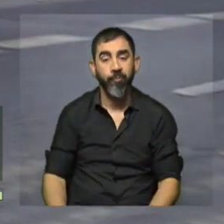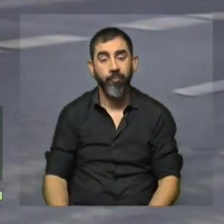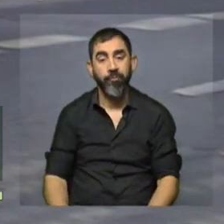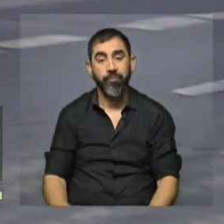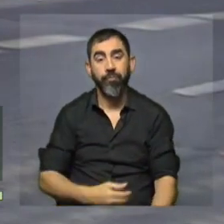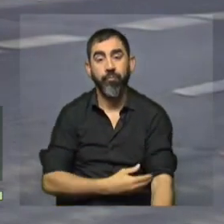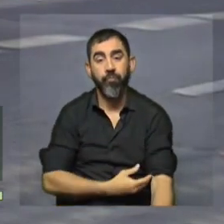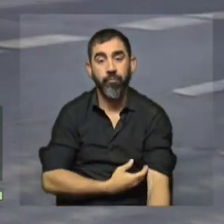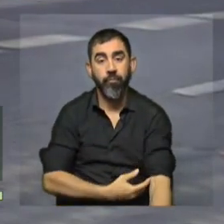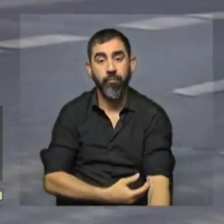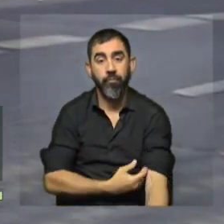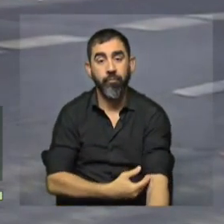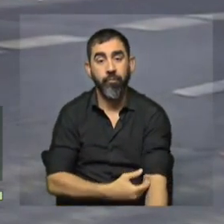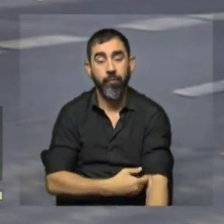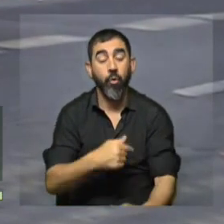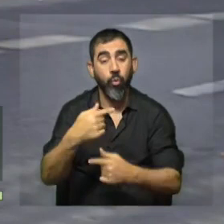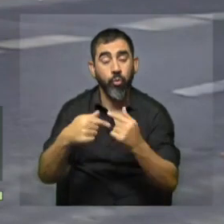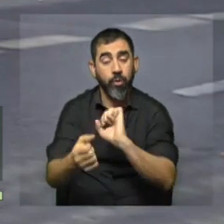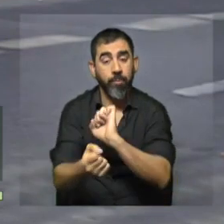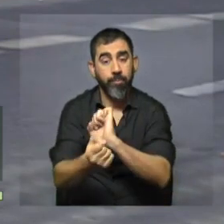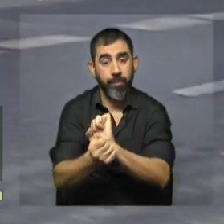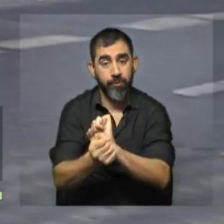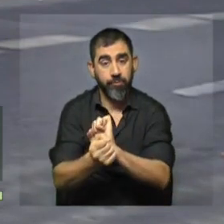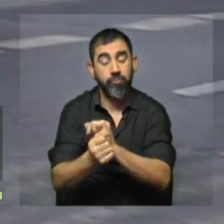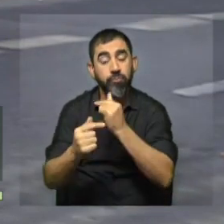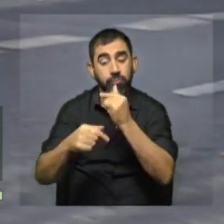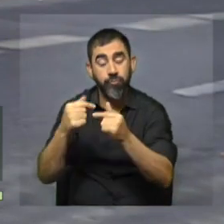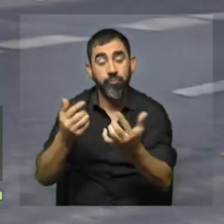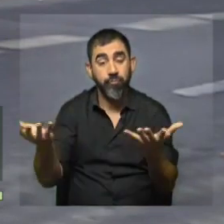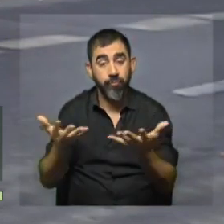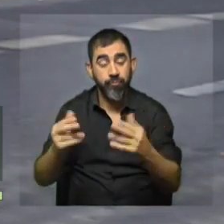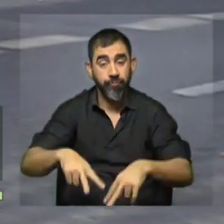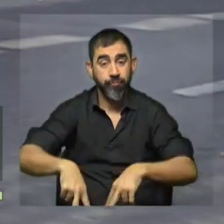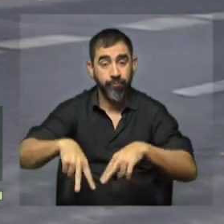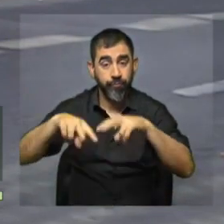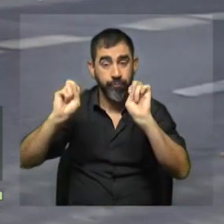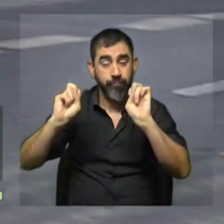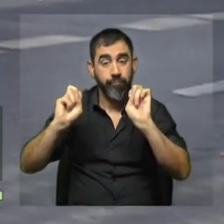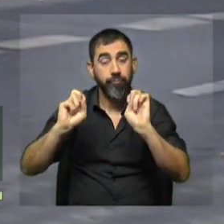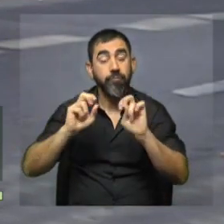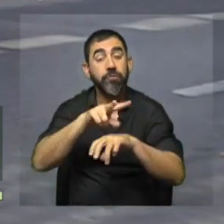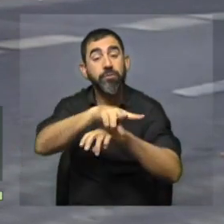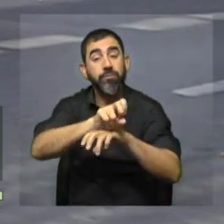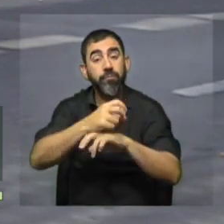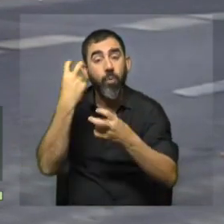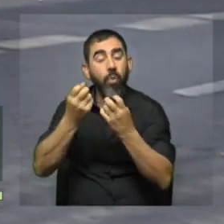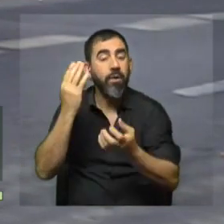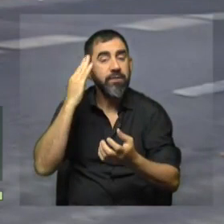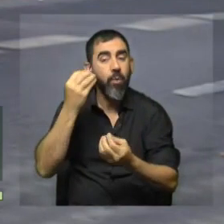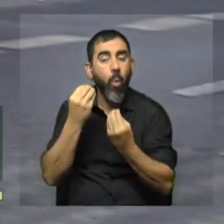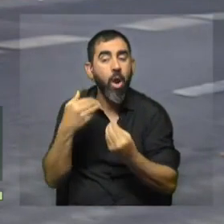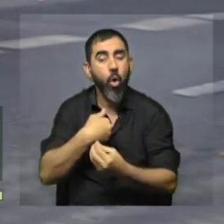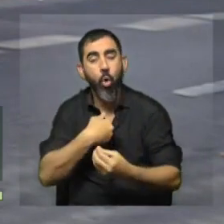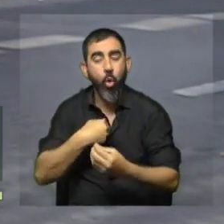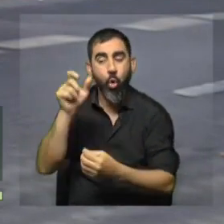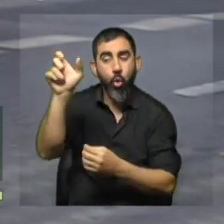se mantuvo la condición de detenido y donde se sigue adelante la indagatoria. La fiscal intenta determinar la participación